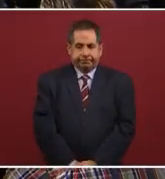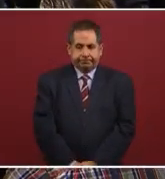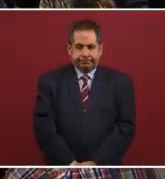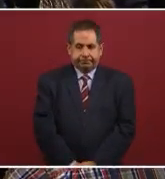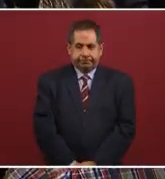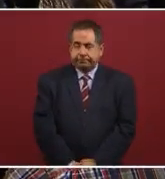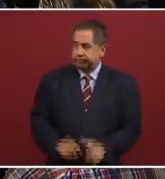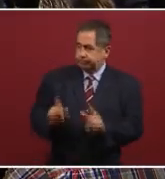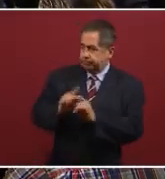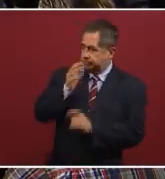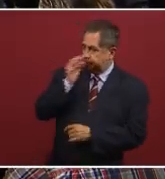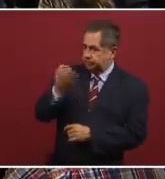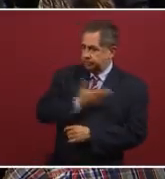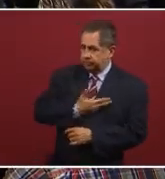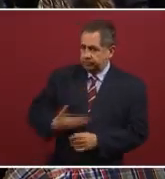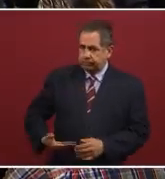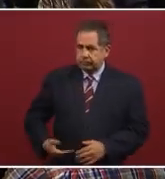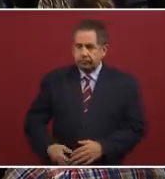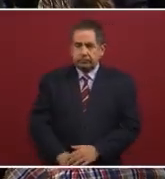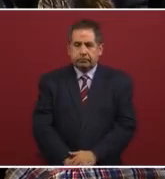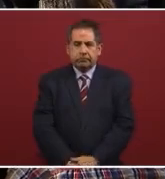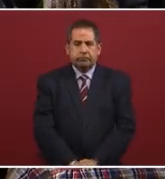Es cuanto, señor presidente.